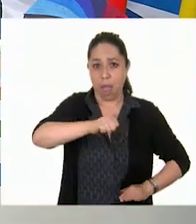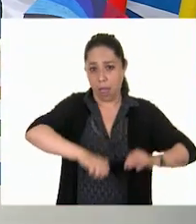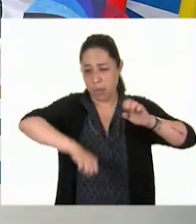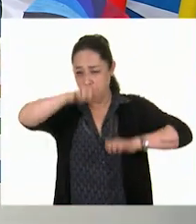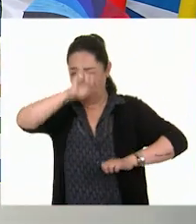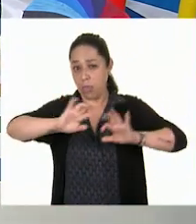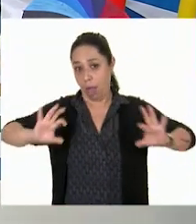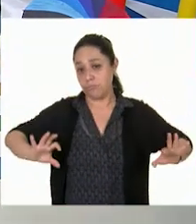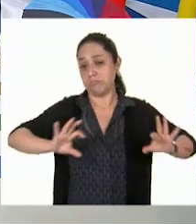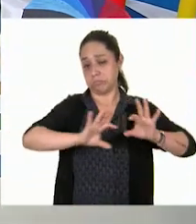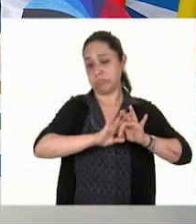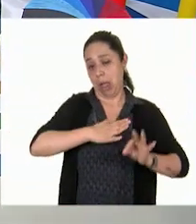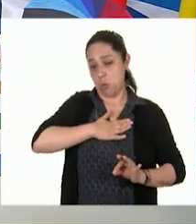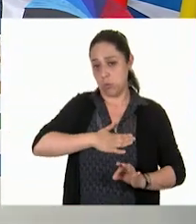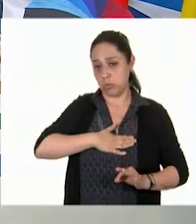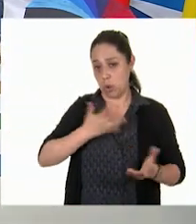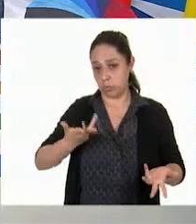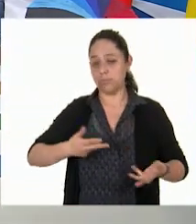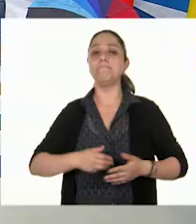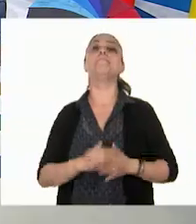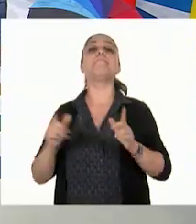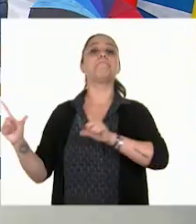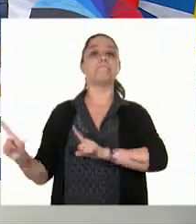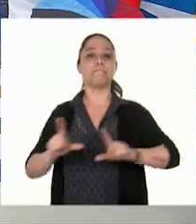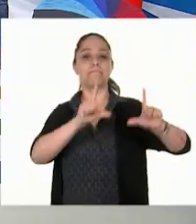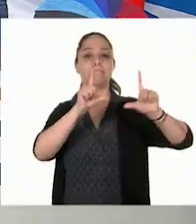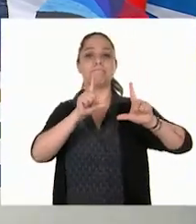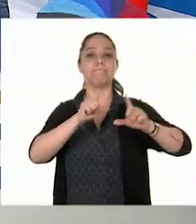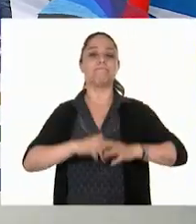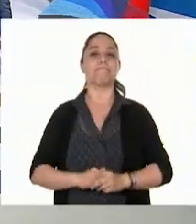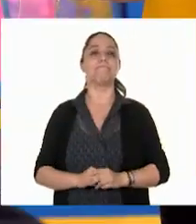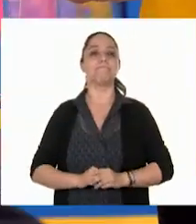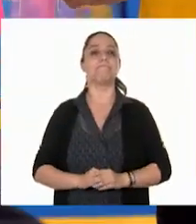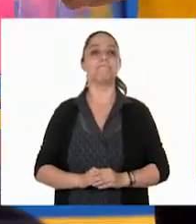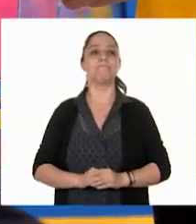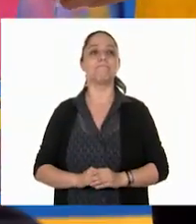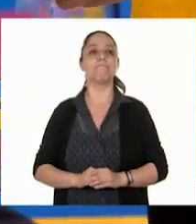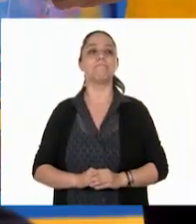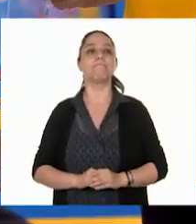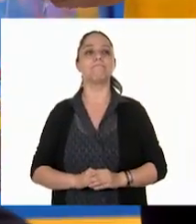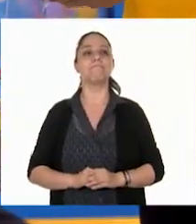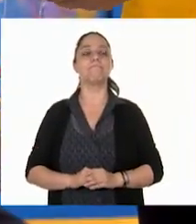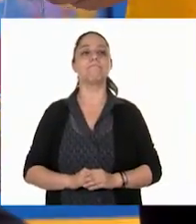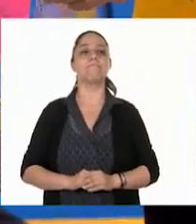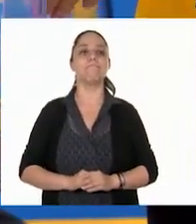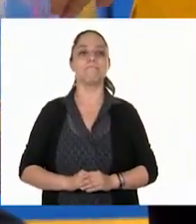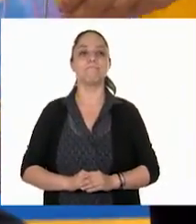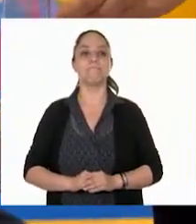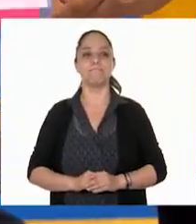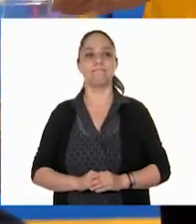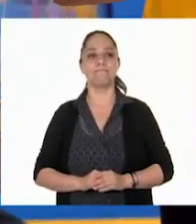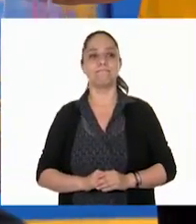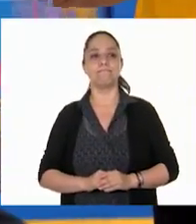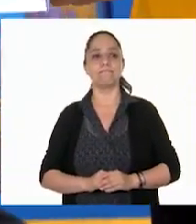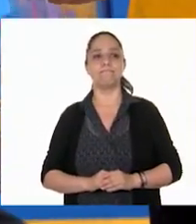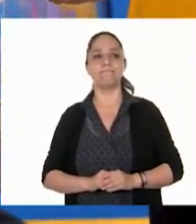La siguiente, bueno. Por favor. Claro que sí. Vamos con... Ay, vamos Estoy a cerrarlo. Justicia.